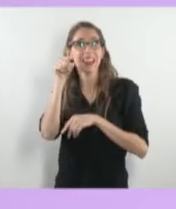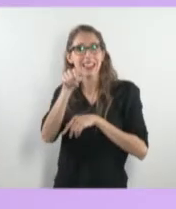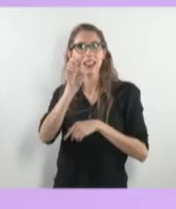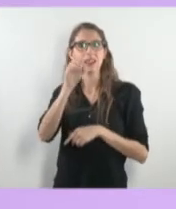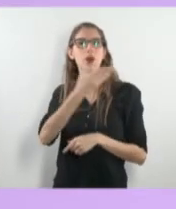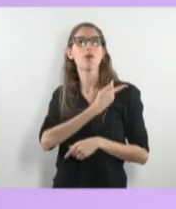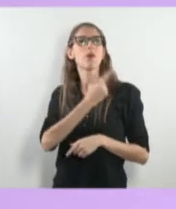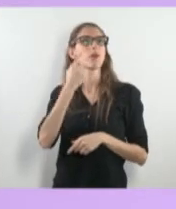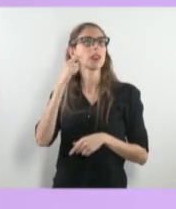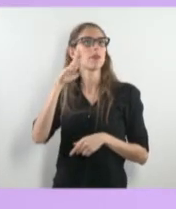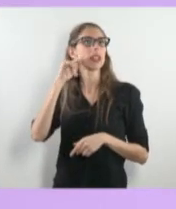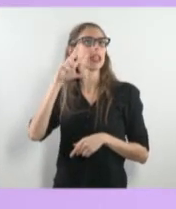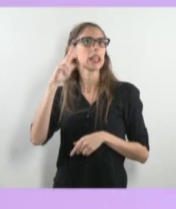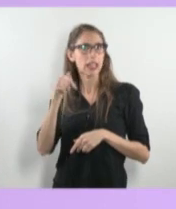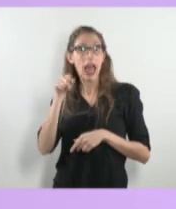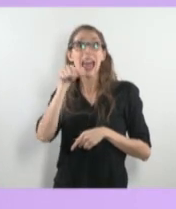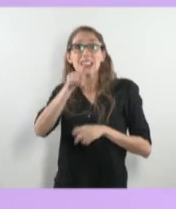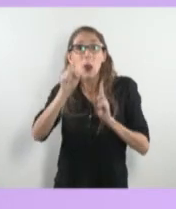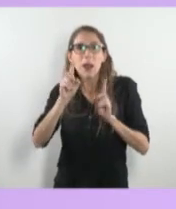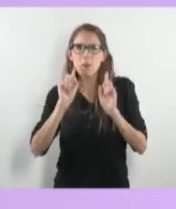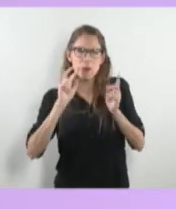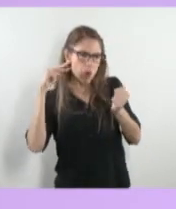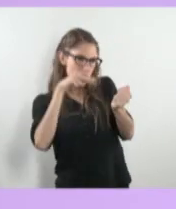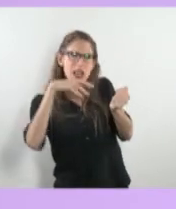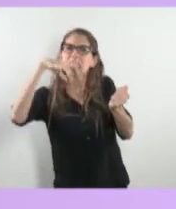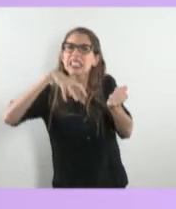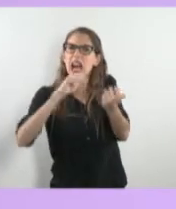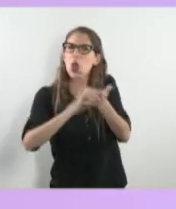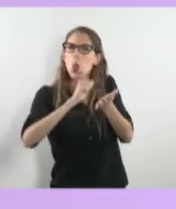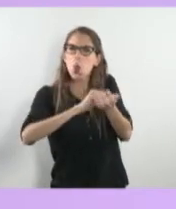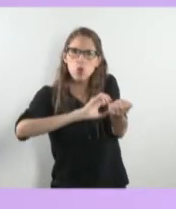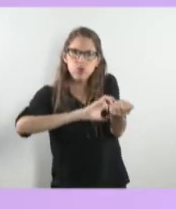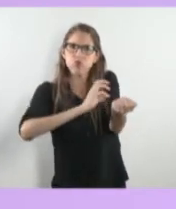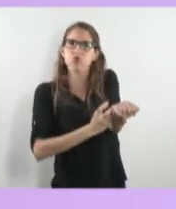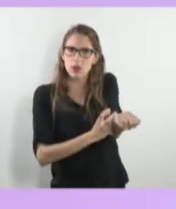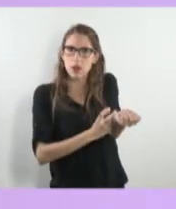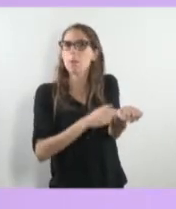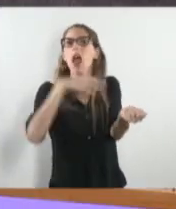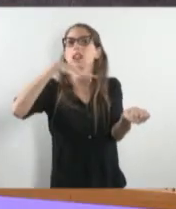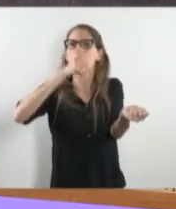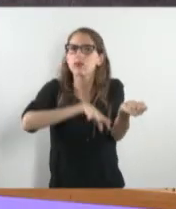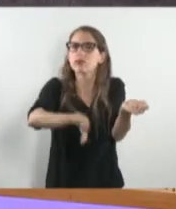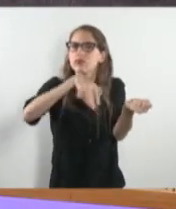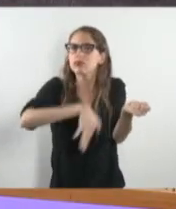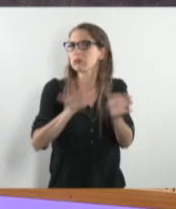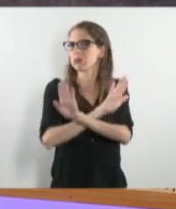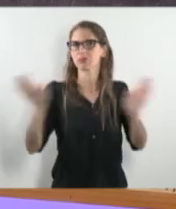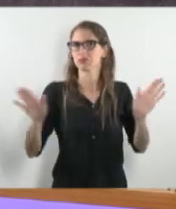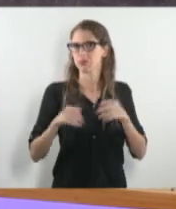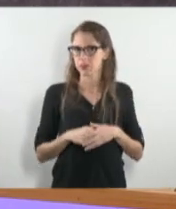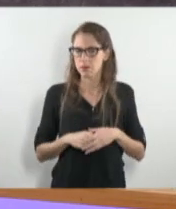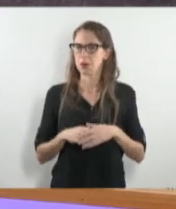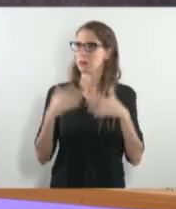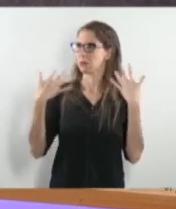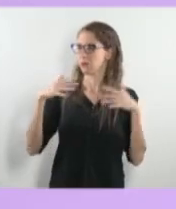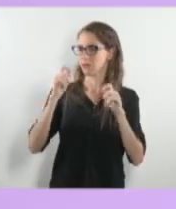va a provocar ese coágulo de sangre para que la sangre deje de fluir y nos traiga problemas. Impresionante cuando uno piensa